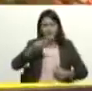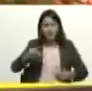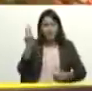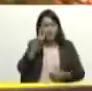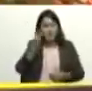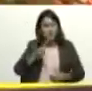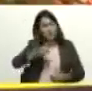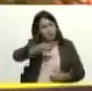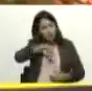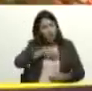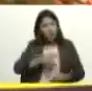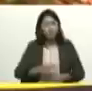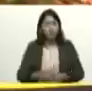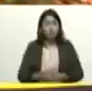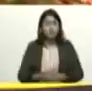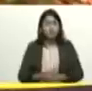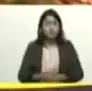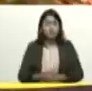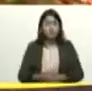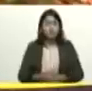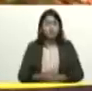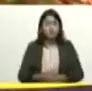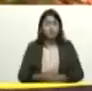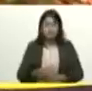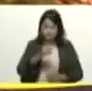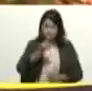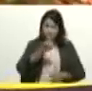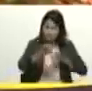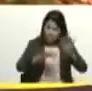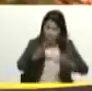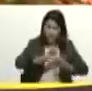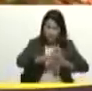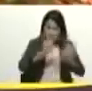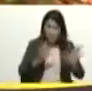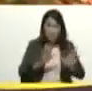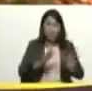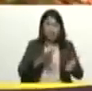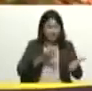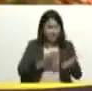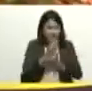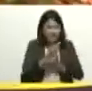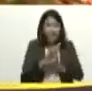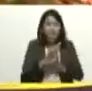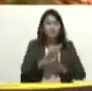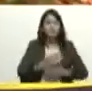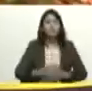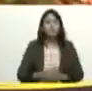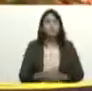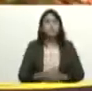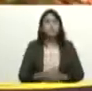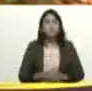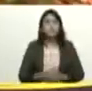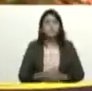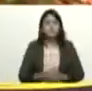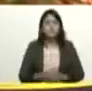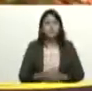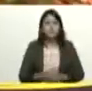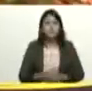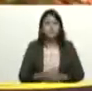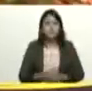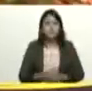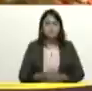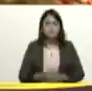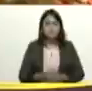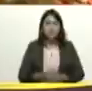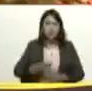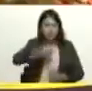venezolanas. Todos tengan la fe absoluta, la confianza absoluta, que aquí ustedes tienen